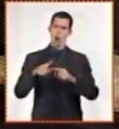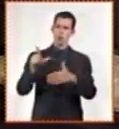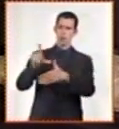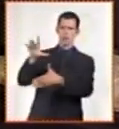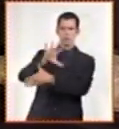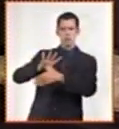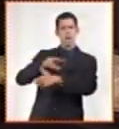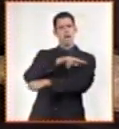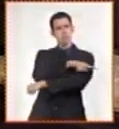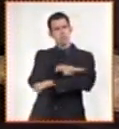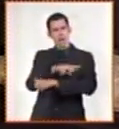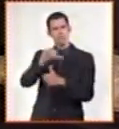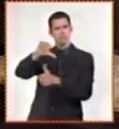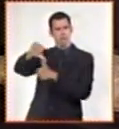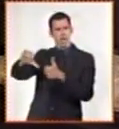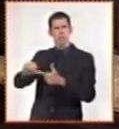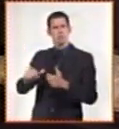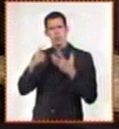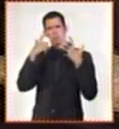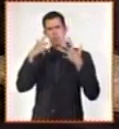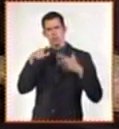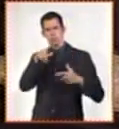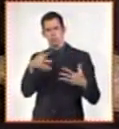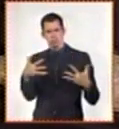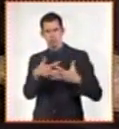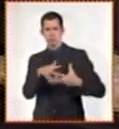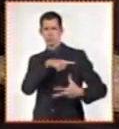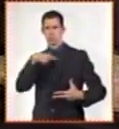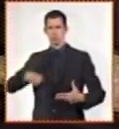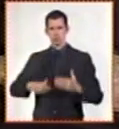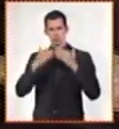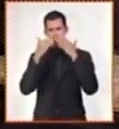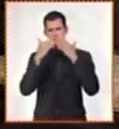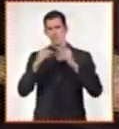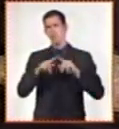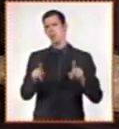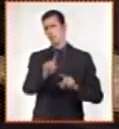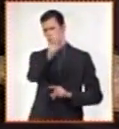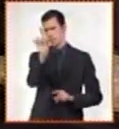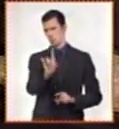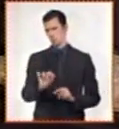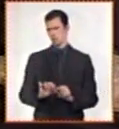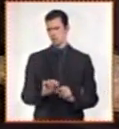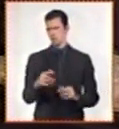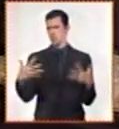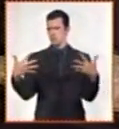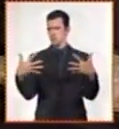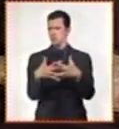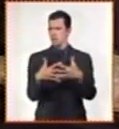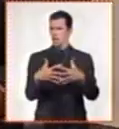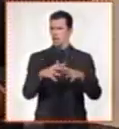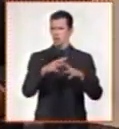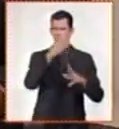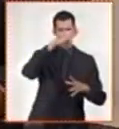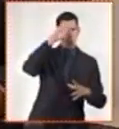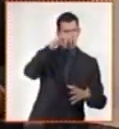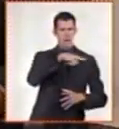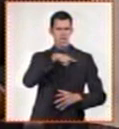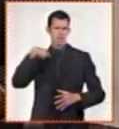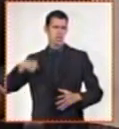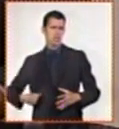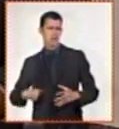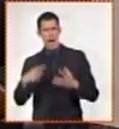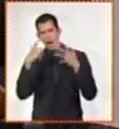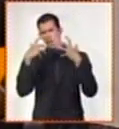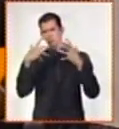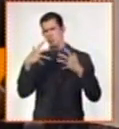menciona a Cuba. ¿Qué importancia tiene para China sus relaciones con nuestro país? Sí,